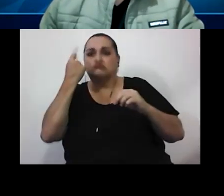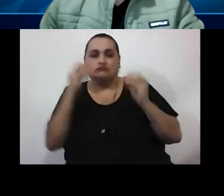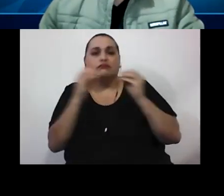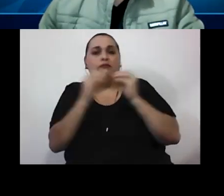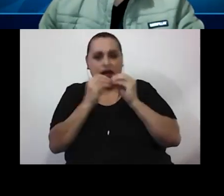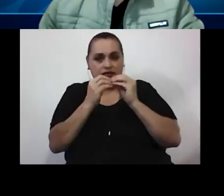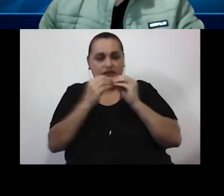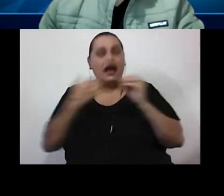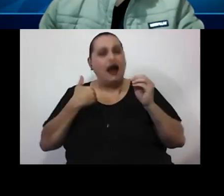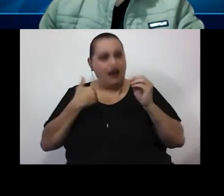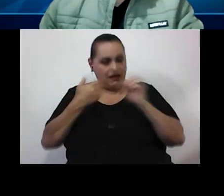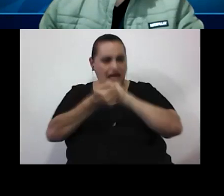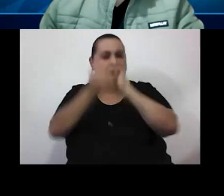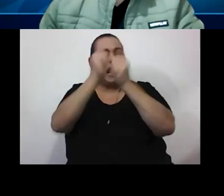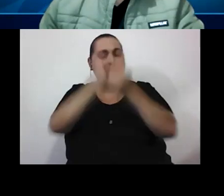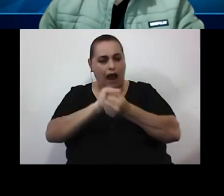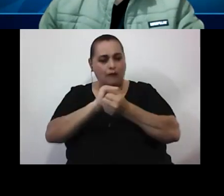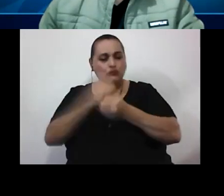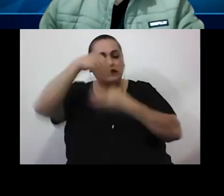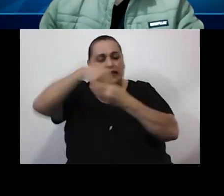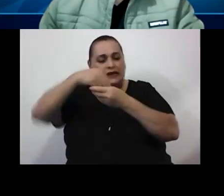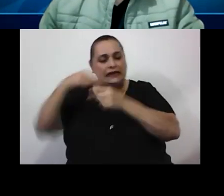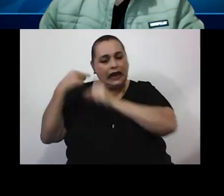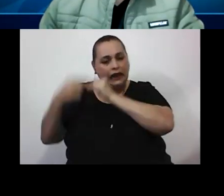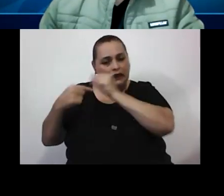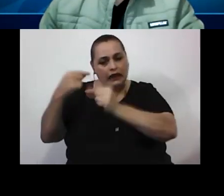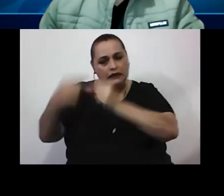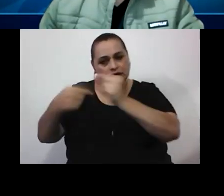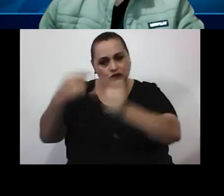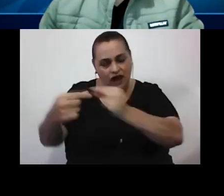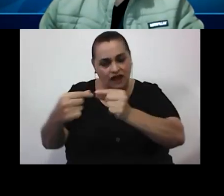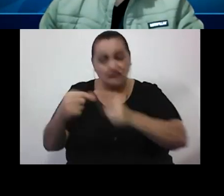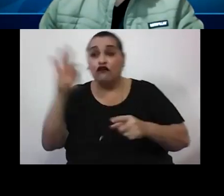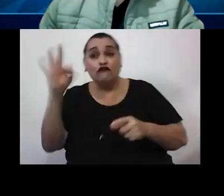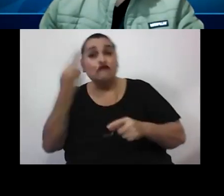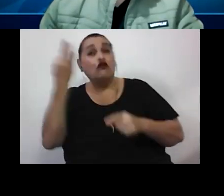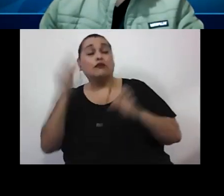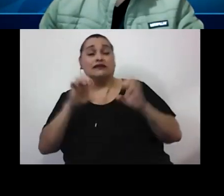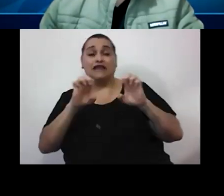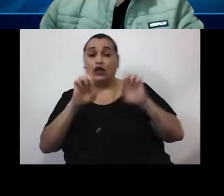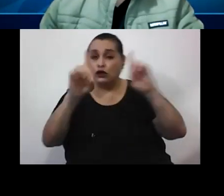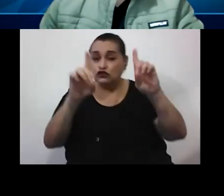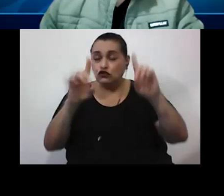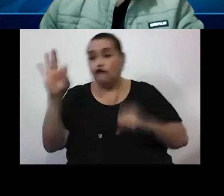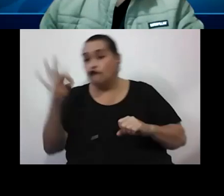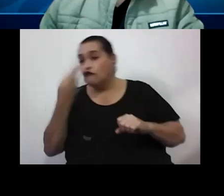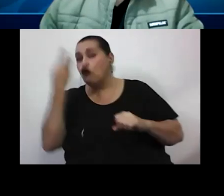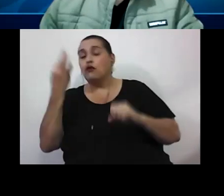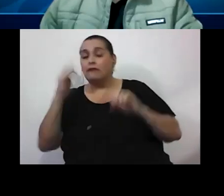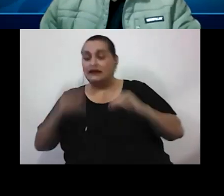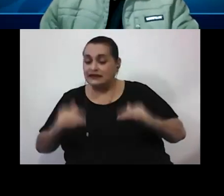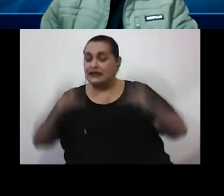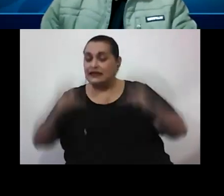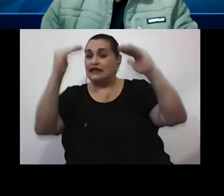Hay cambios intergeneracionales y los estilos de educación, los estilos de crianza, los estilos de